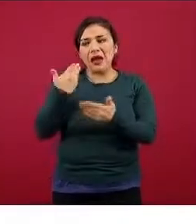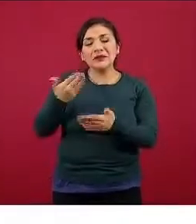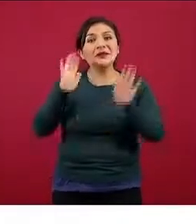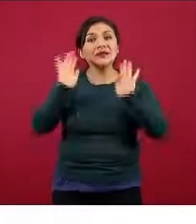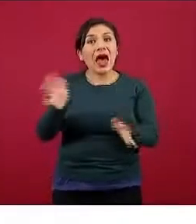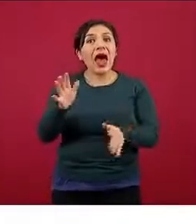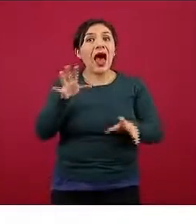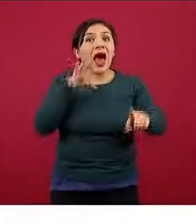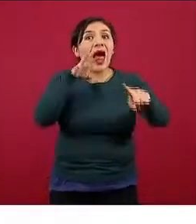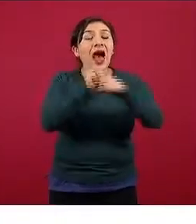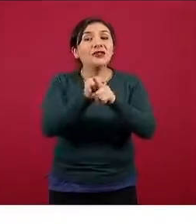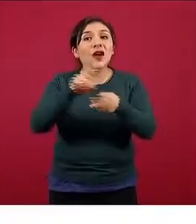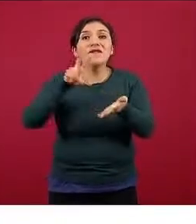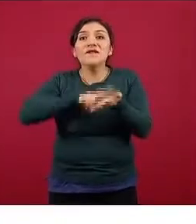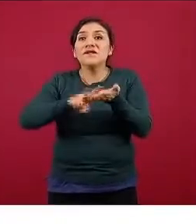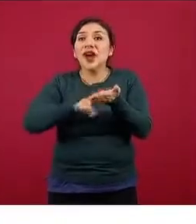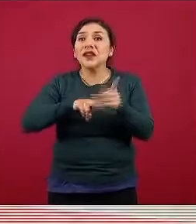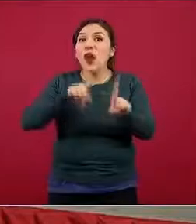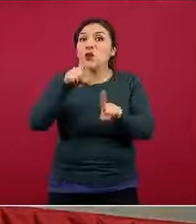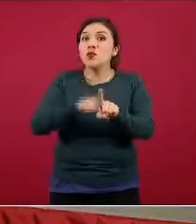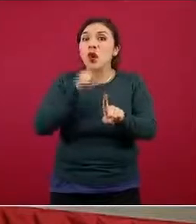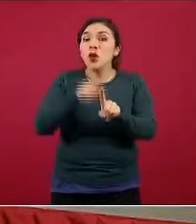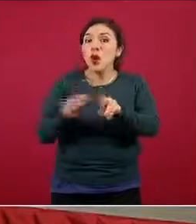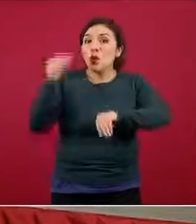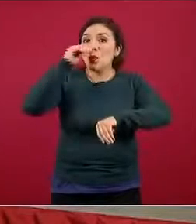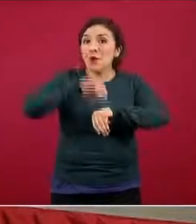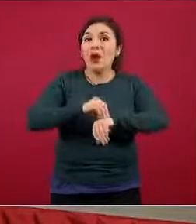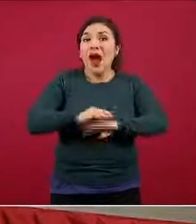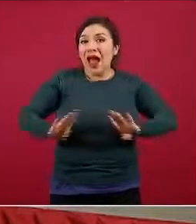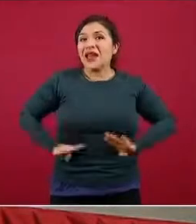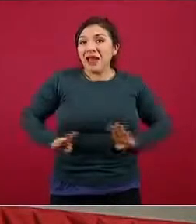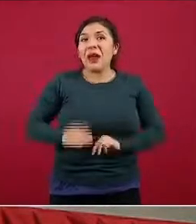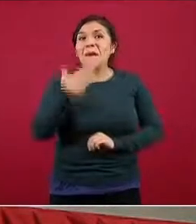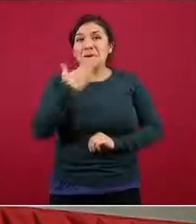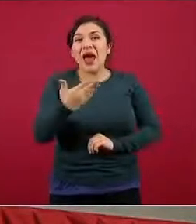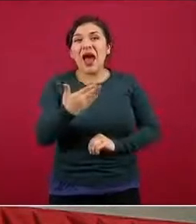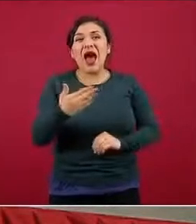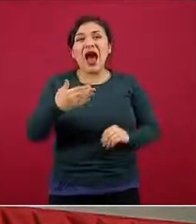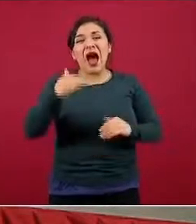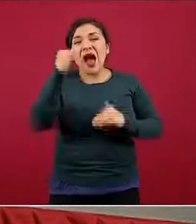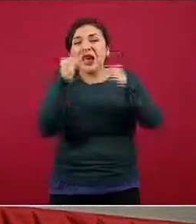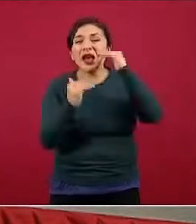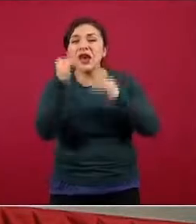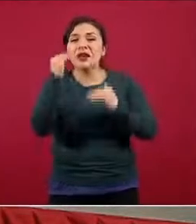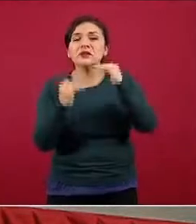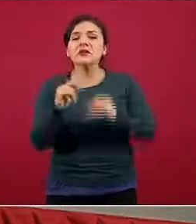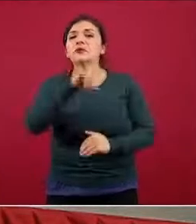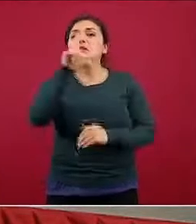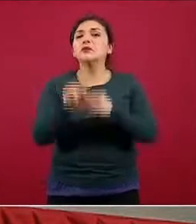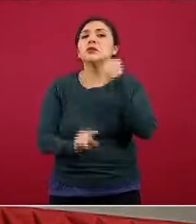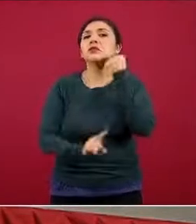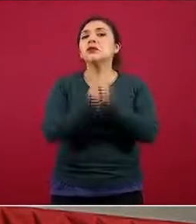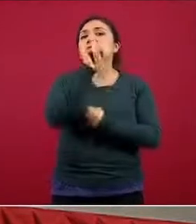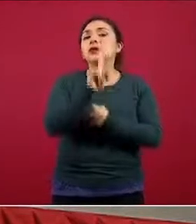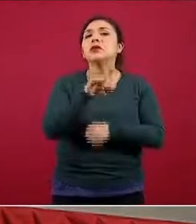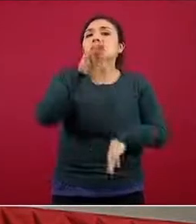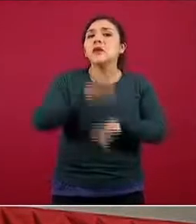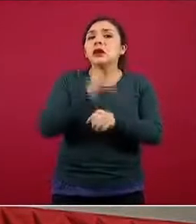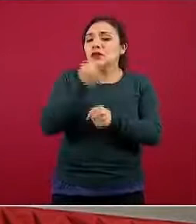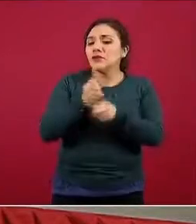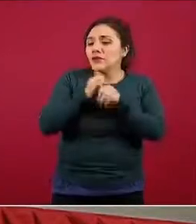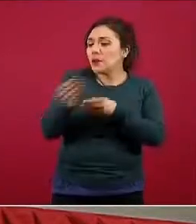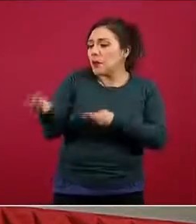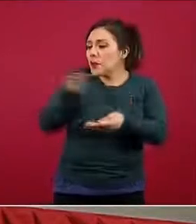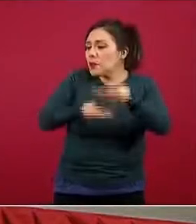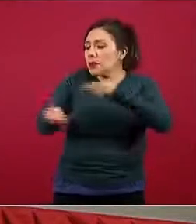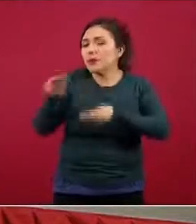tener los parámetros para ser considerado en este nivel más bajo de riesgo, pero por los datos más recientes